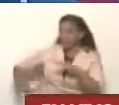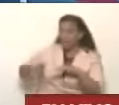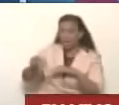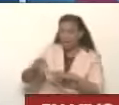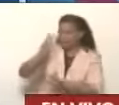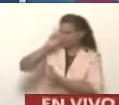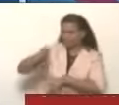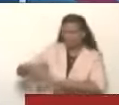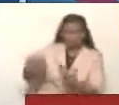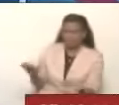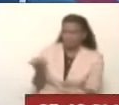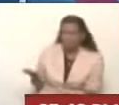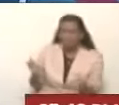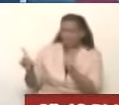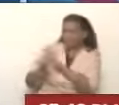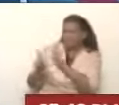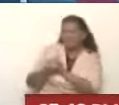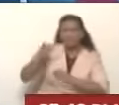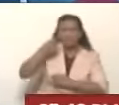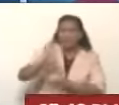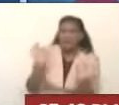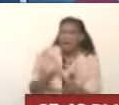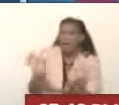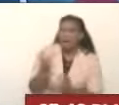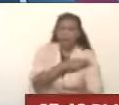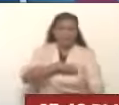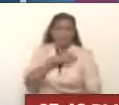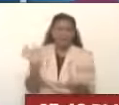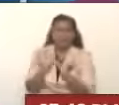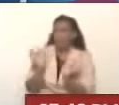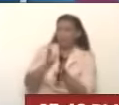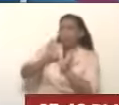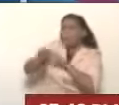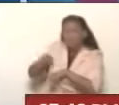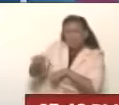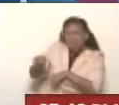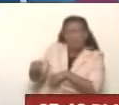la razón histórica, ni la legal, ni la política, ni la moral,